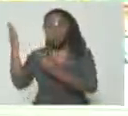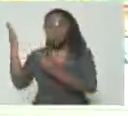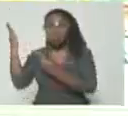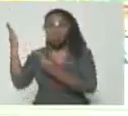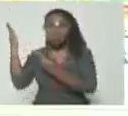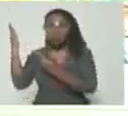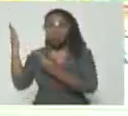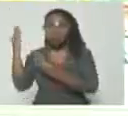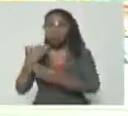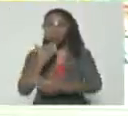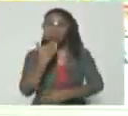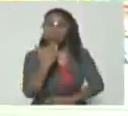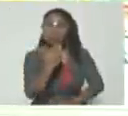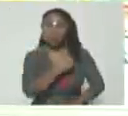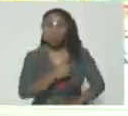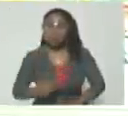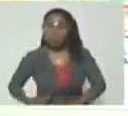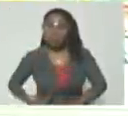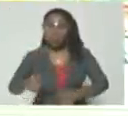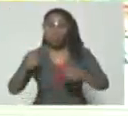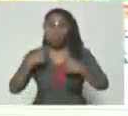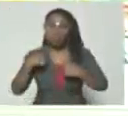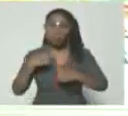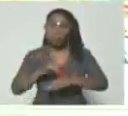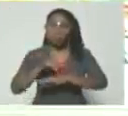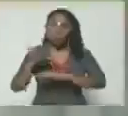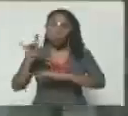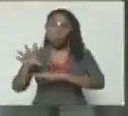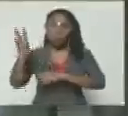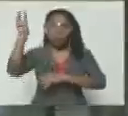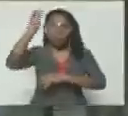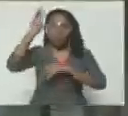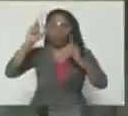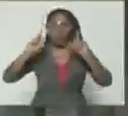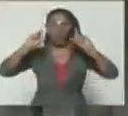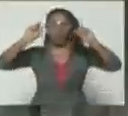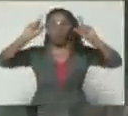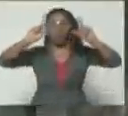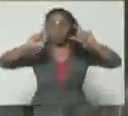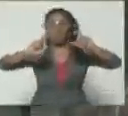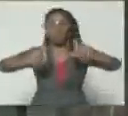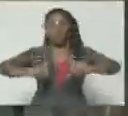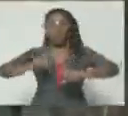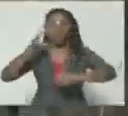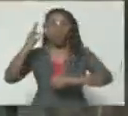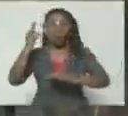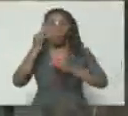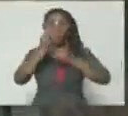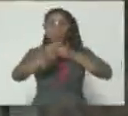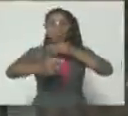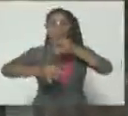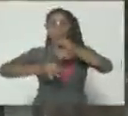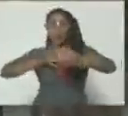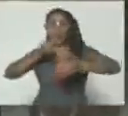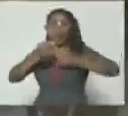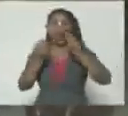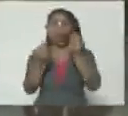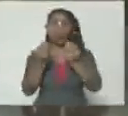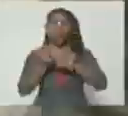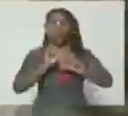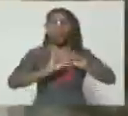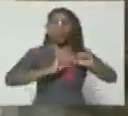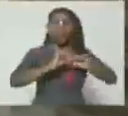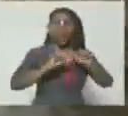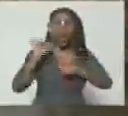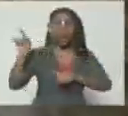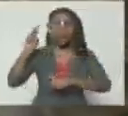permite, presidente, por acá la voy a dejar con la maestra chocolatera para que le explique cómo se produce este